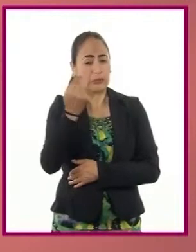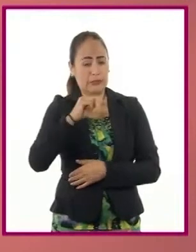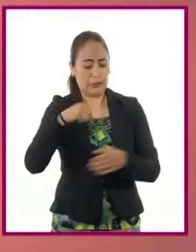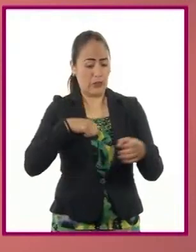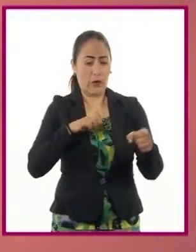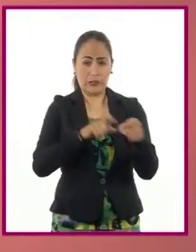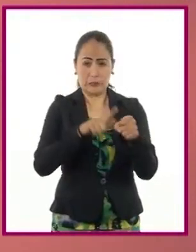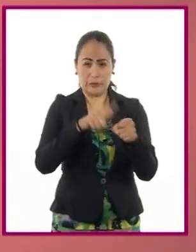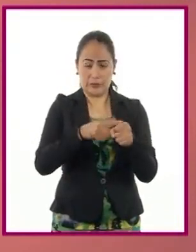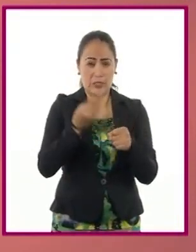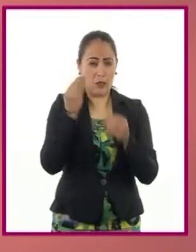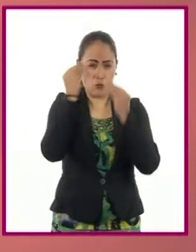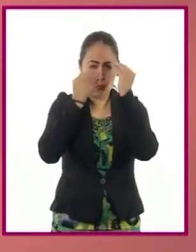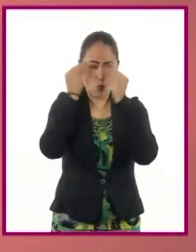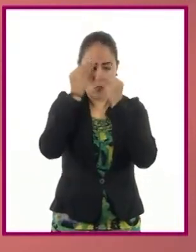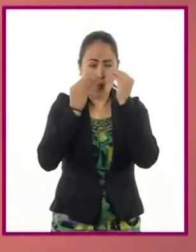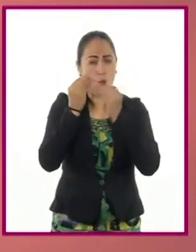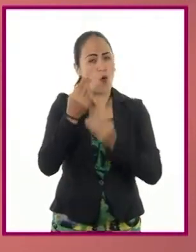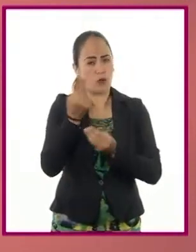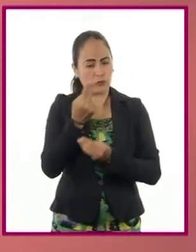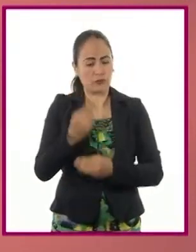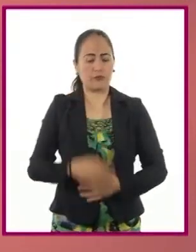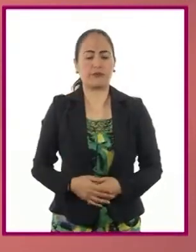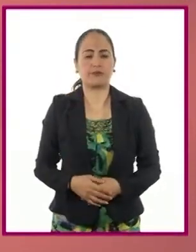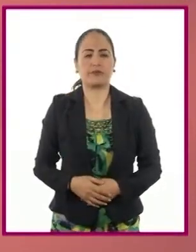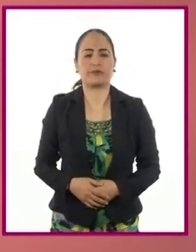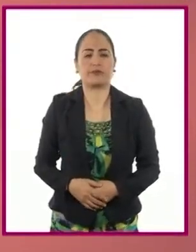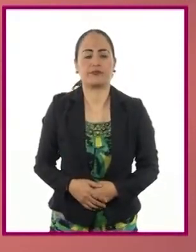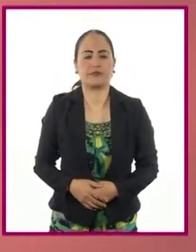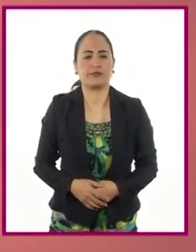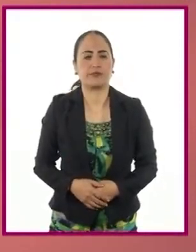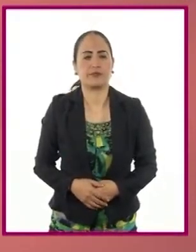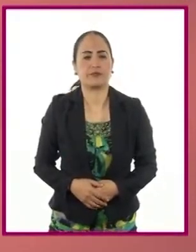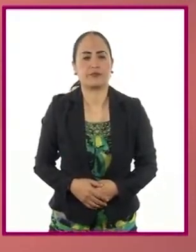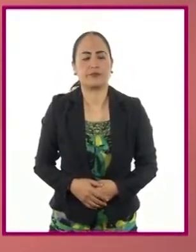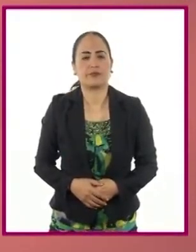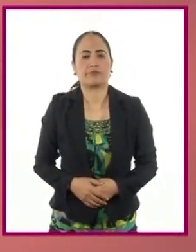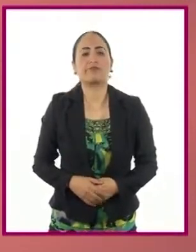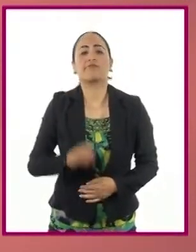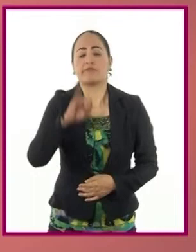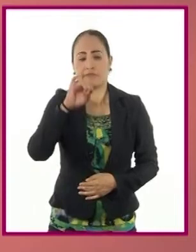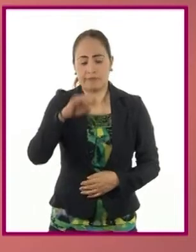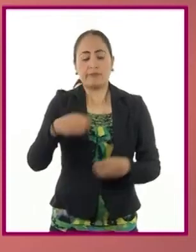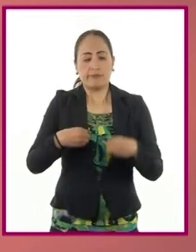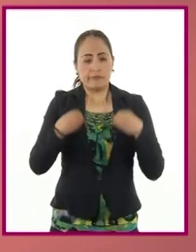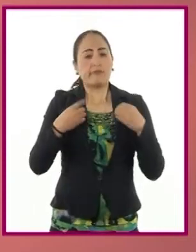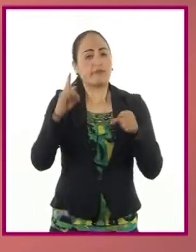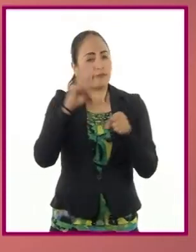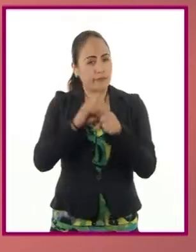Gracias, profesor. Muchas de las reacciones químicas que están presentes en nuestra vida diaria